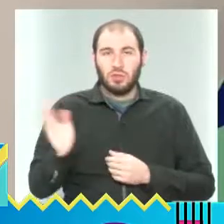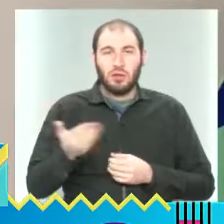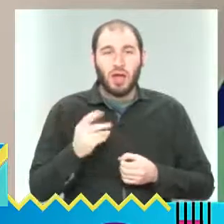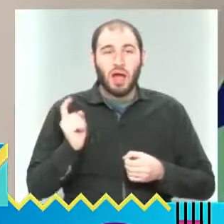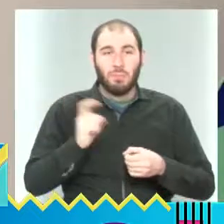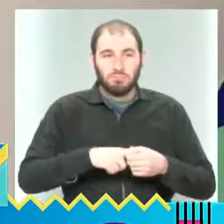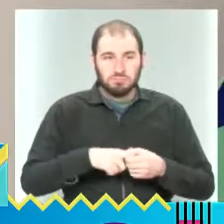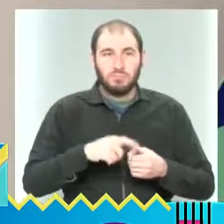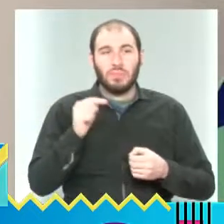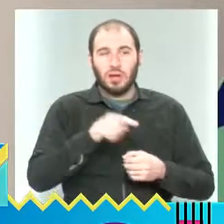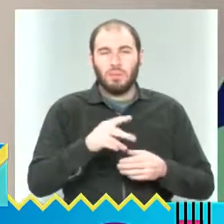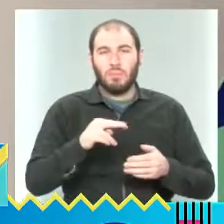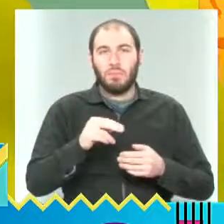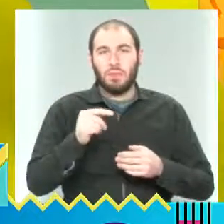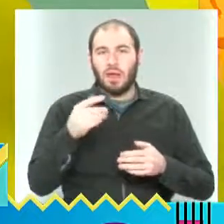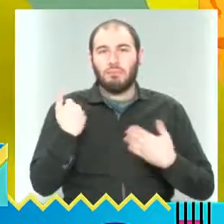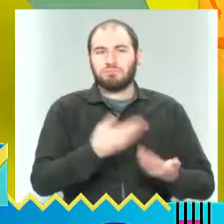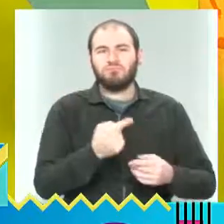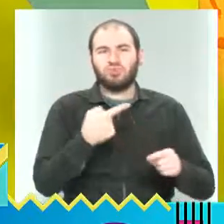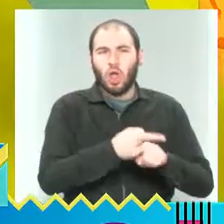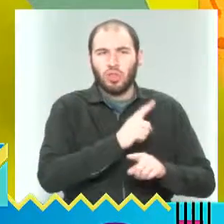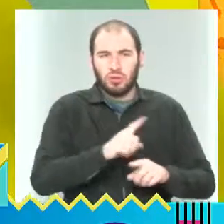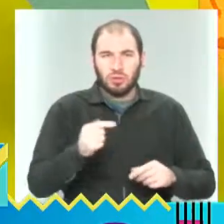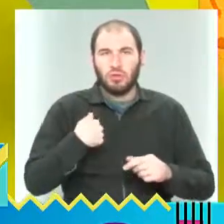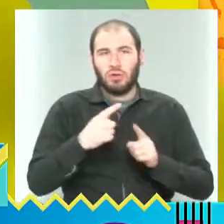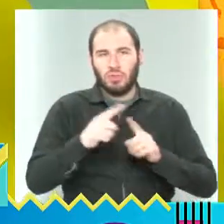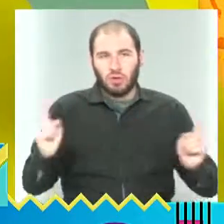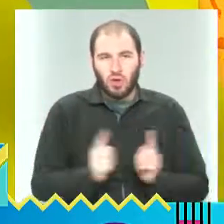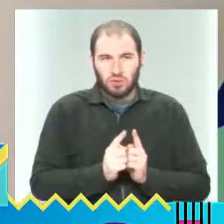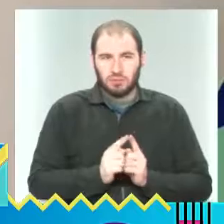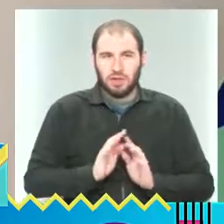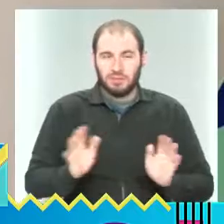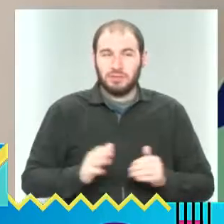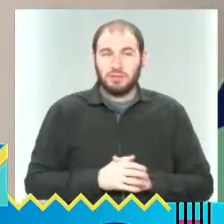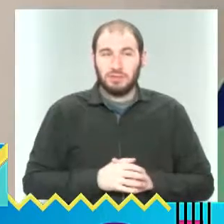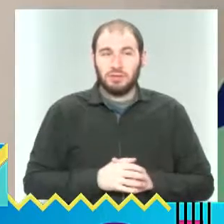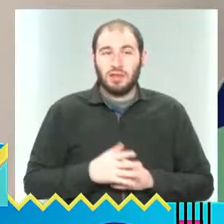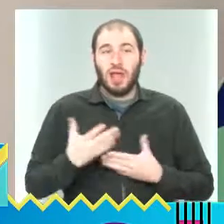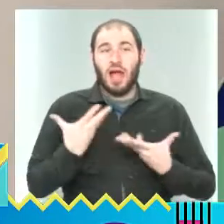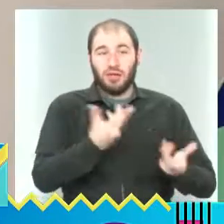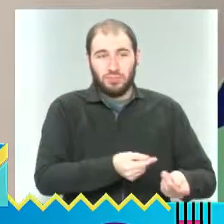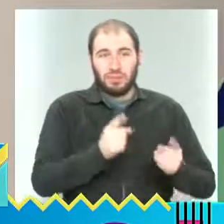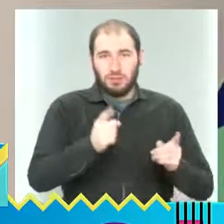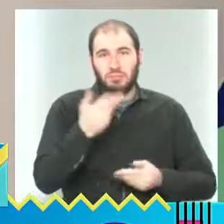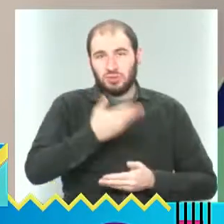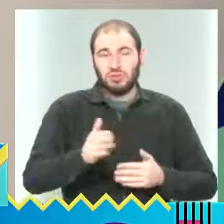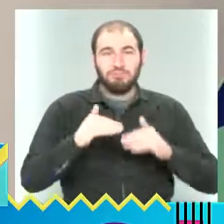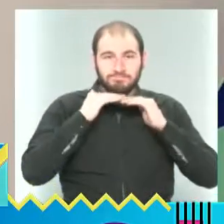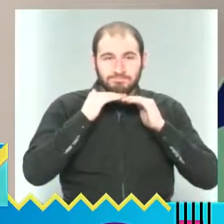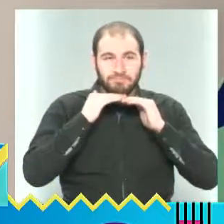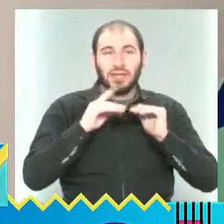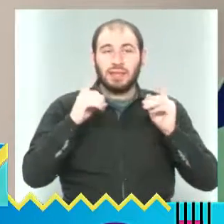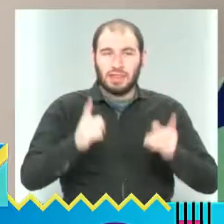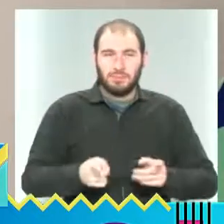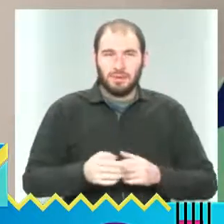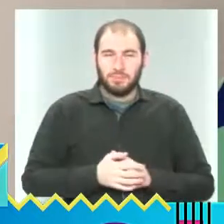adherimos a que Ricardo está pasando por algo que no merece. No la voy a hacer muy larga, pero que hay. Y solidarizar, y creo que todos los que están viendo esto, también de